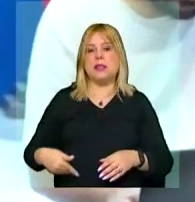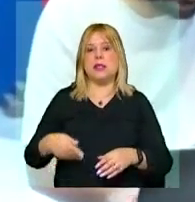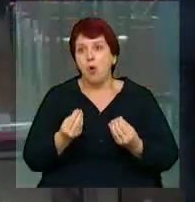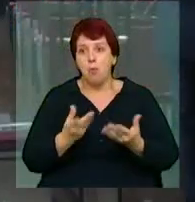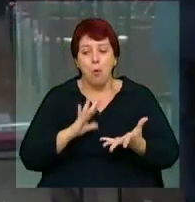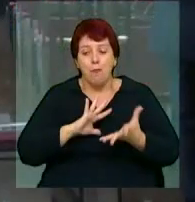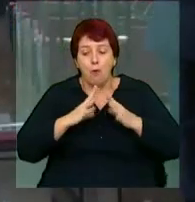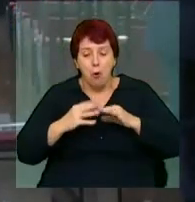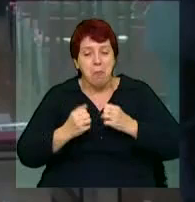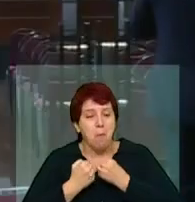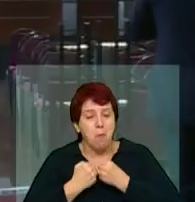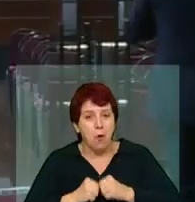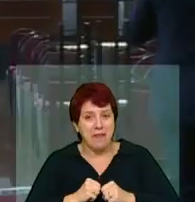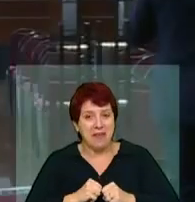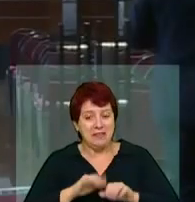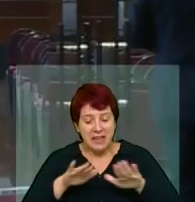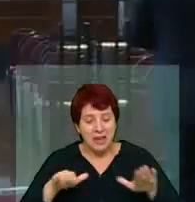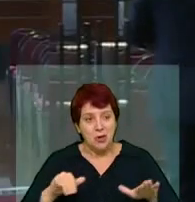Sí.